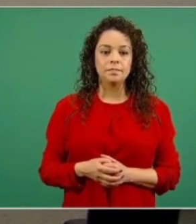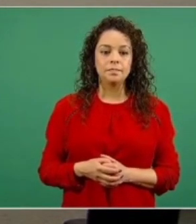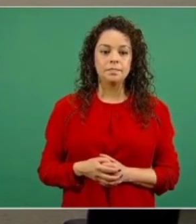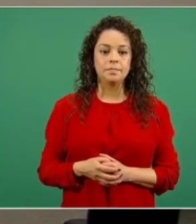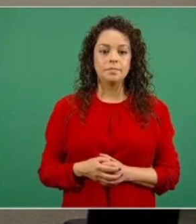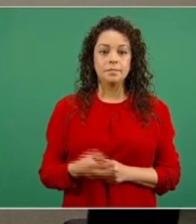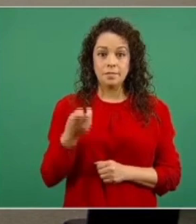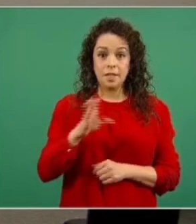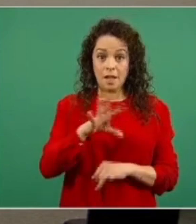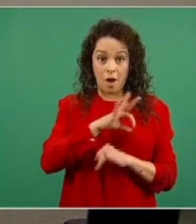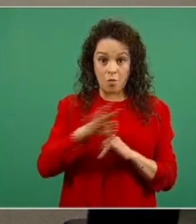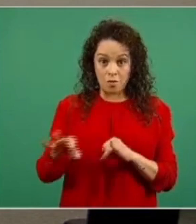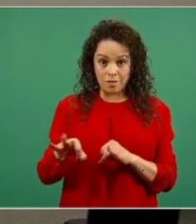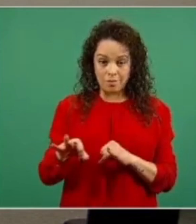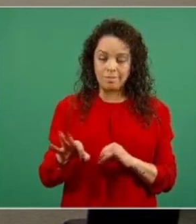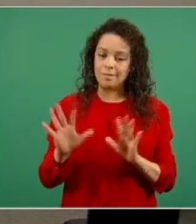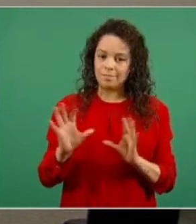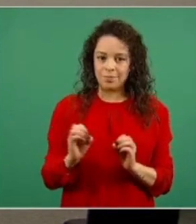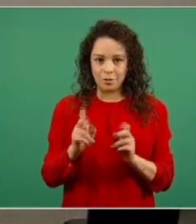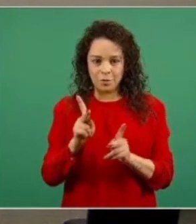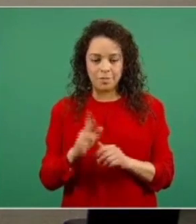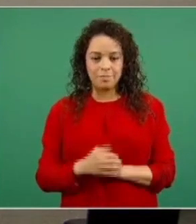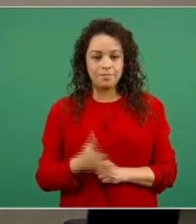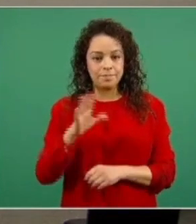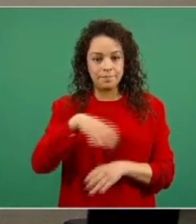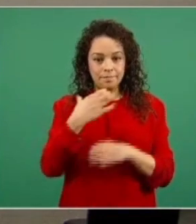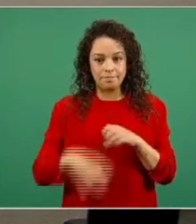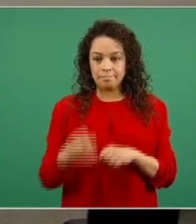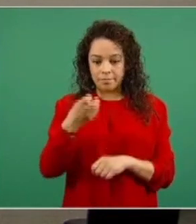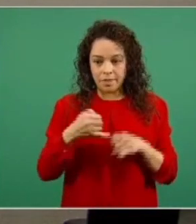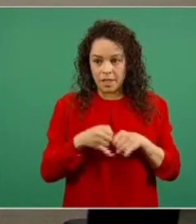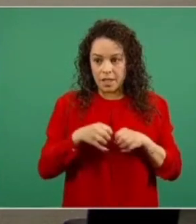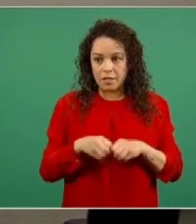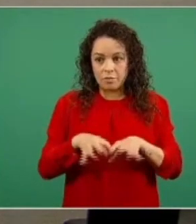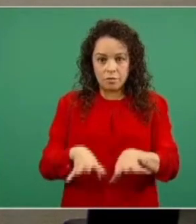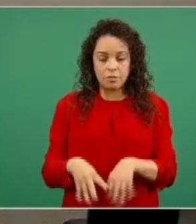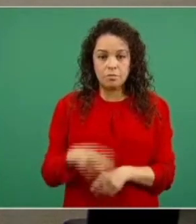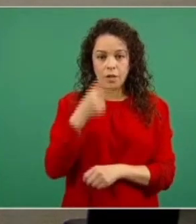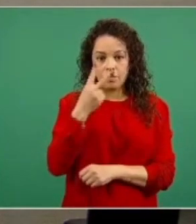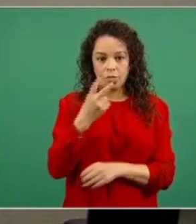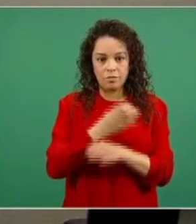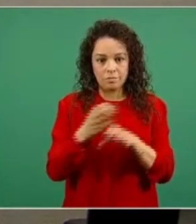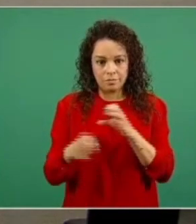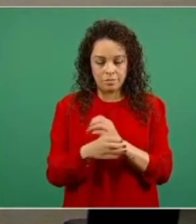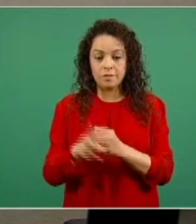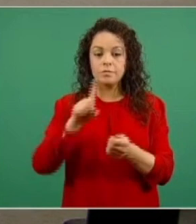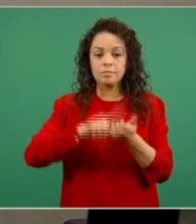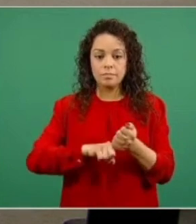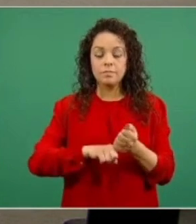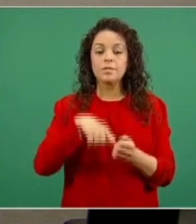es la última. Bueno, entonces con esto terminamos la información de estos dos componentes, el componente